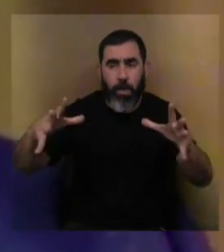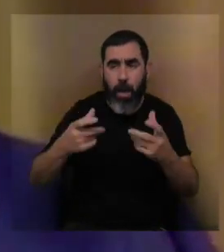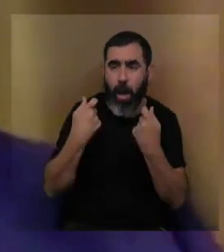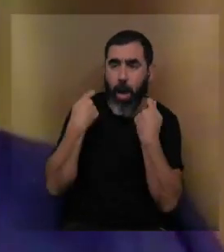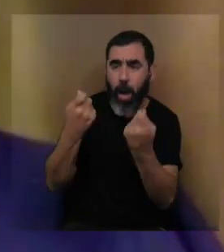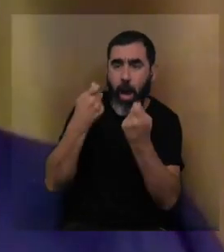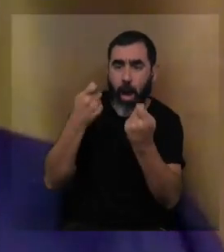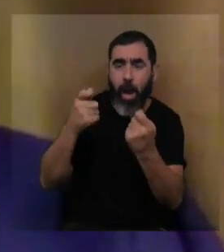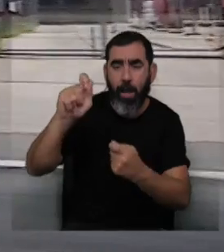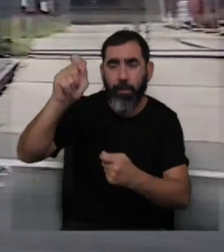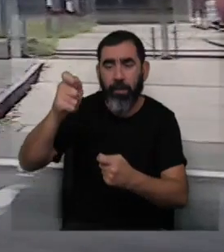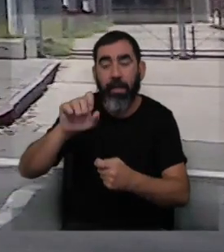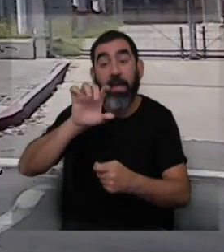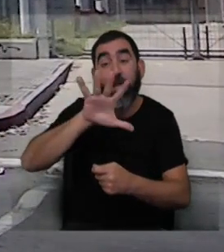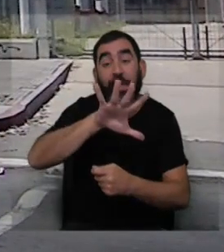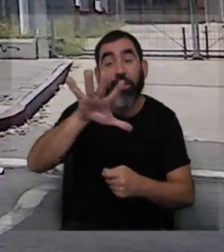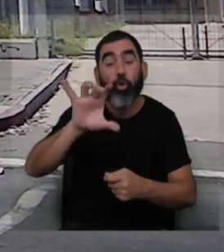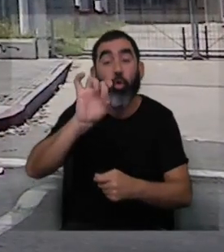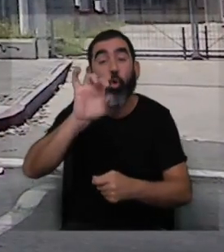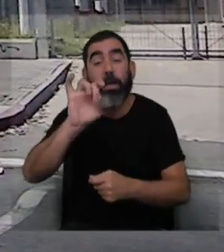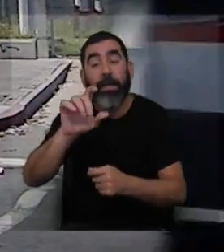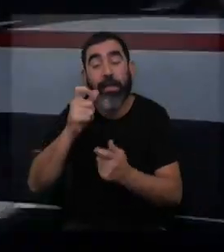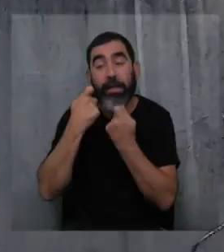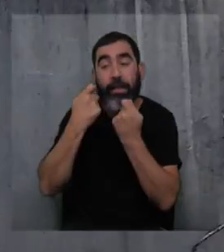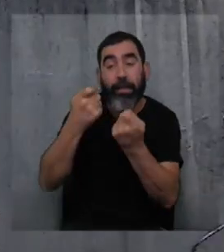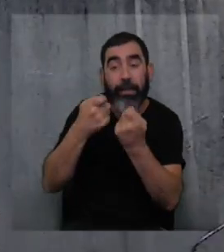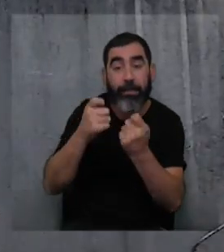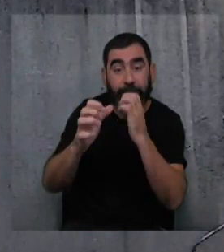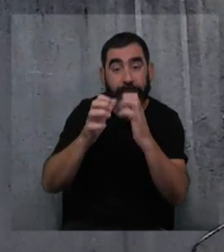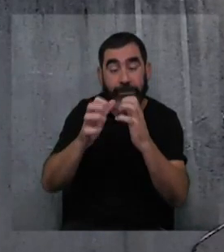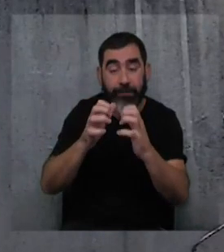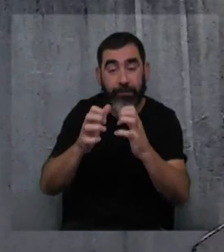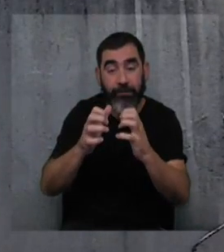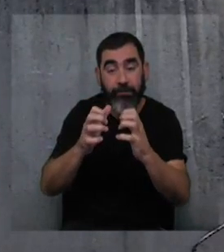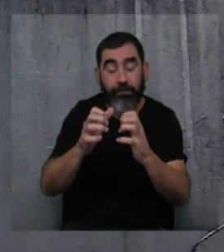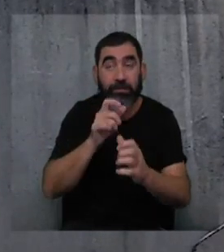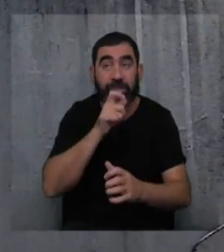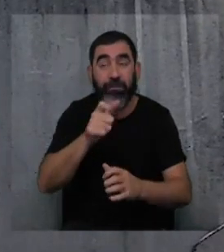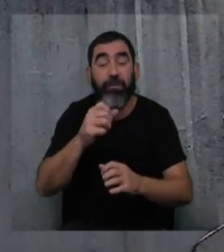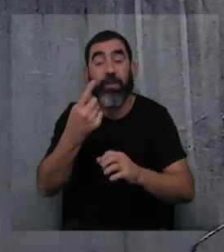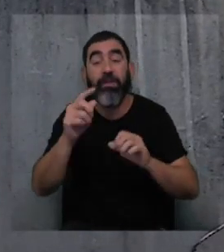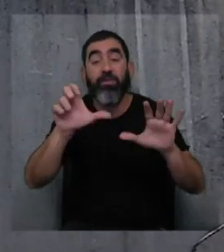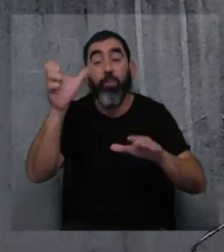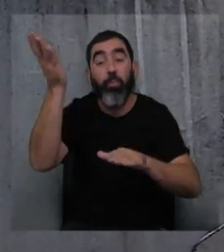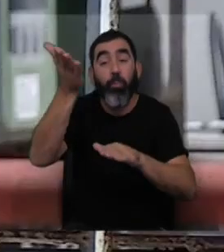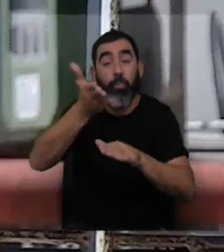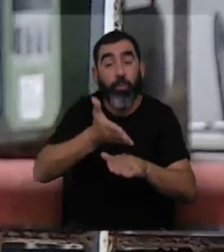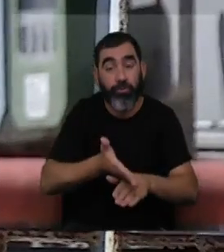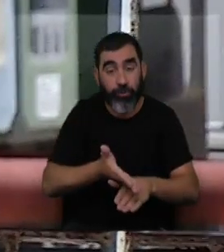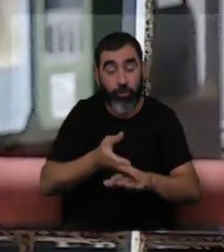consumidores, 515 grandes consumidores que representan el